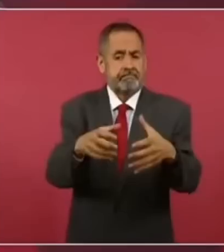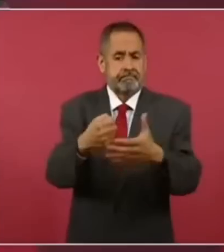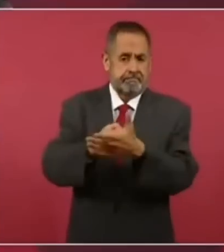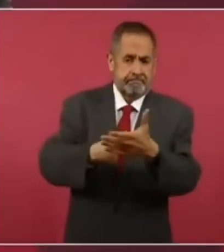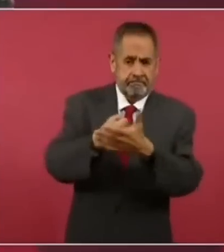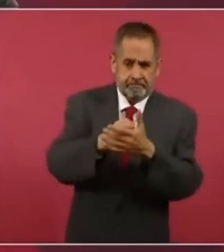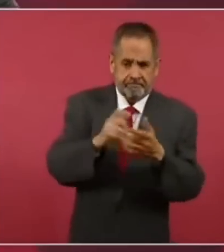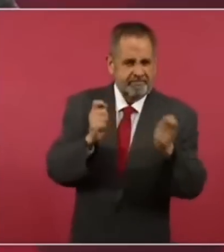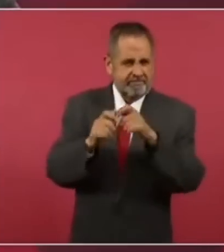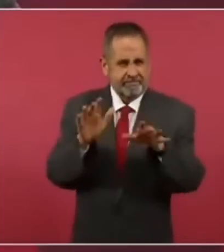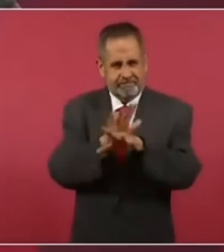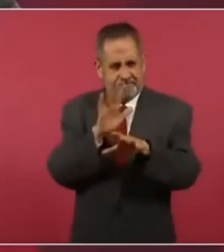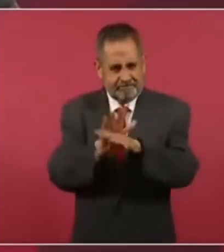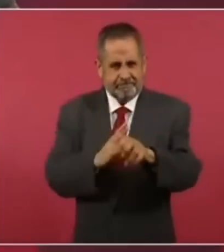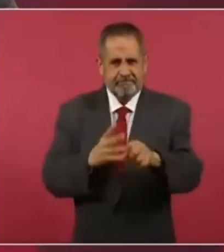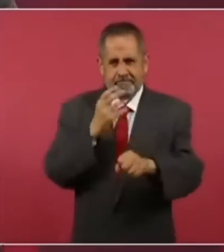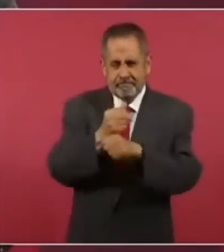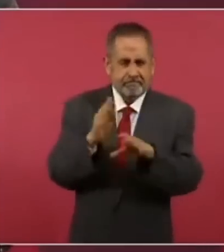Han cambiado mucho.